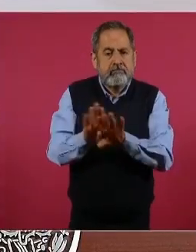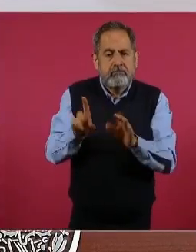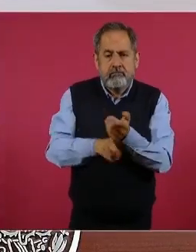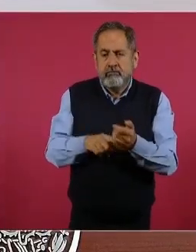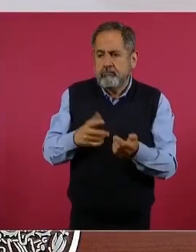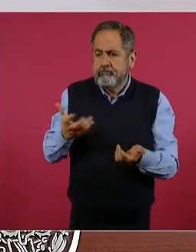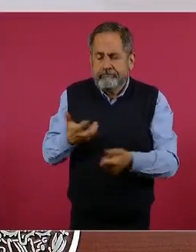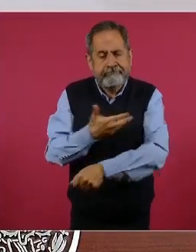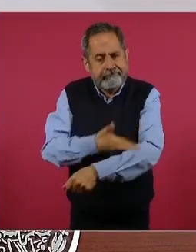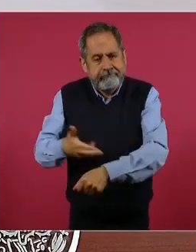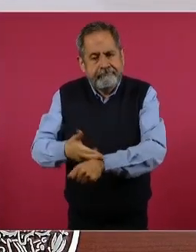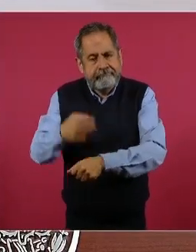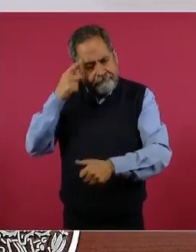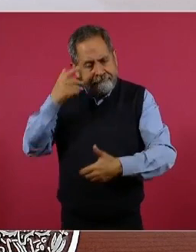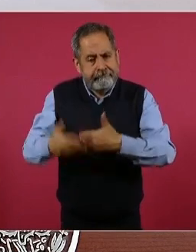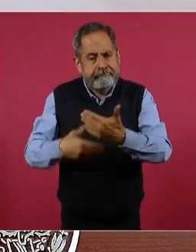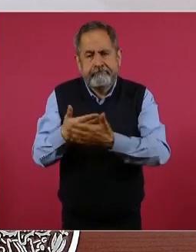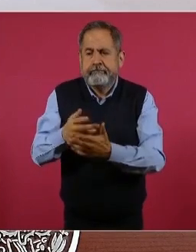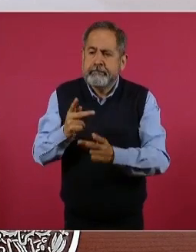cómo hacerle